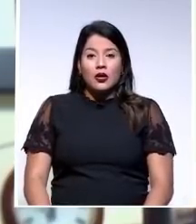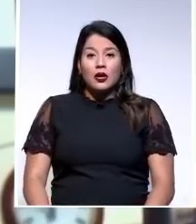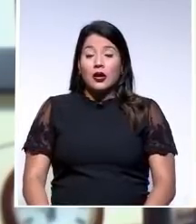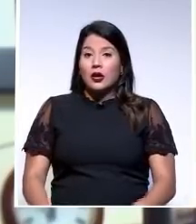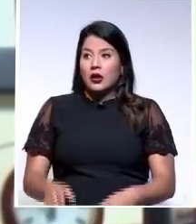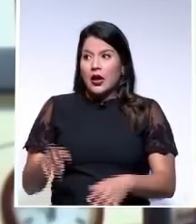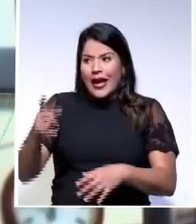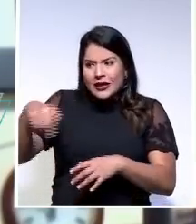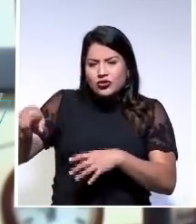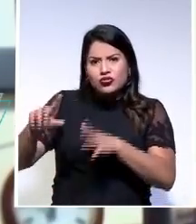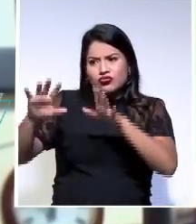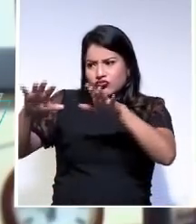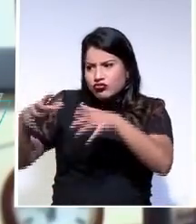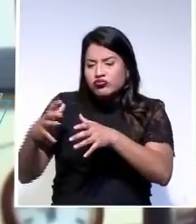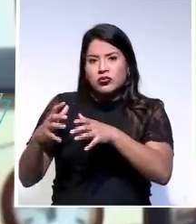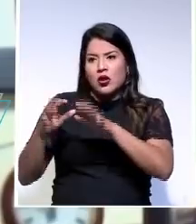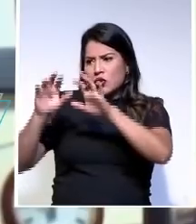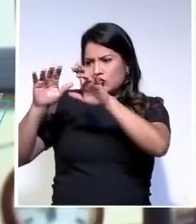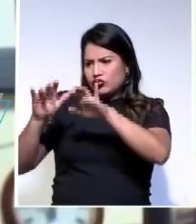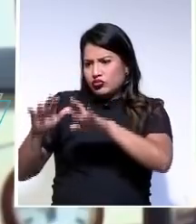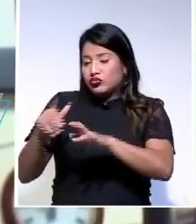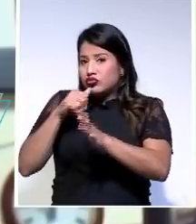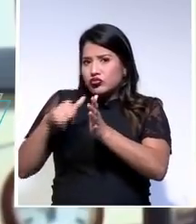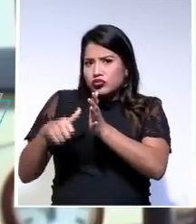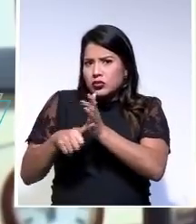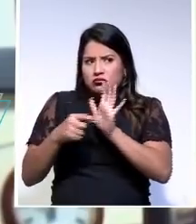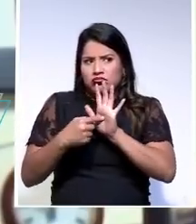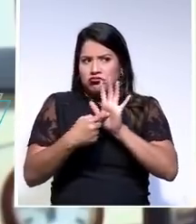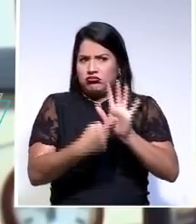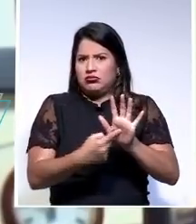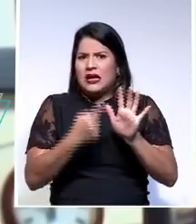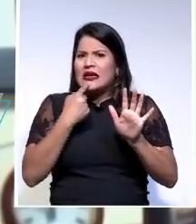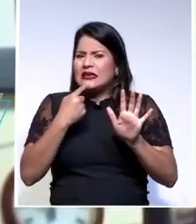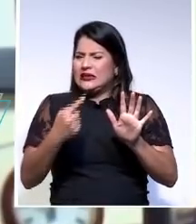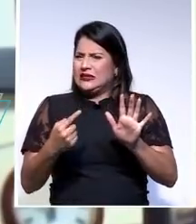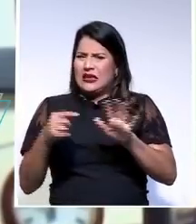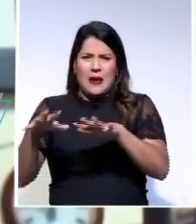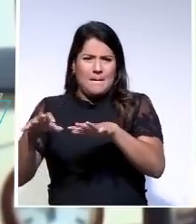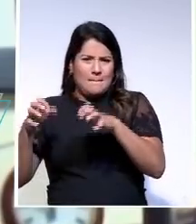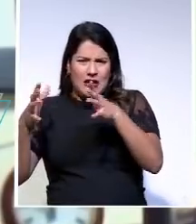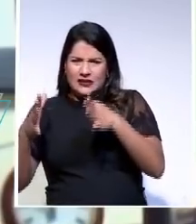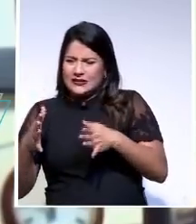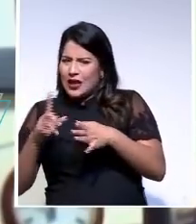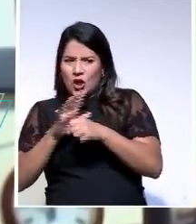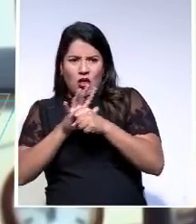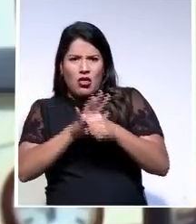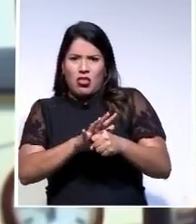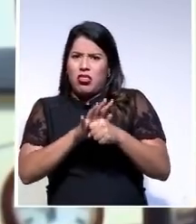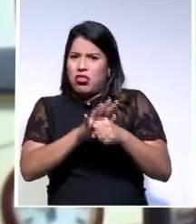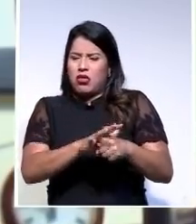que no hay o no ha habido, por lo menos, injerencia de ningún magistrado en la tramitación de las causas penales.